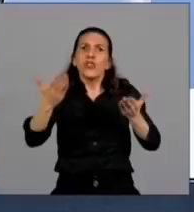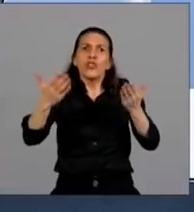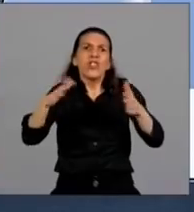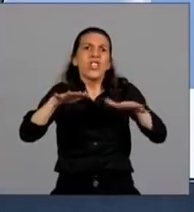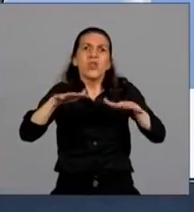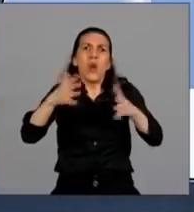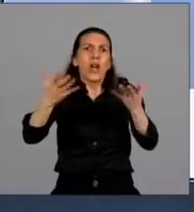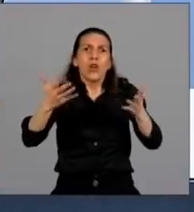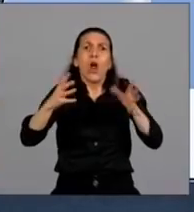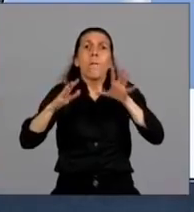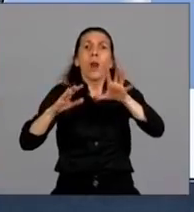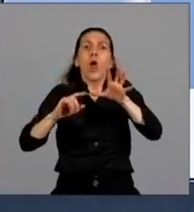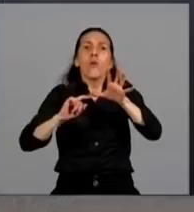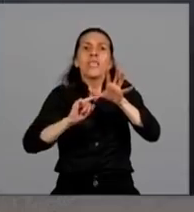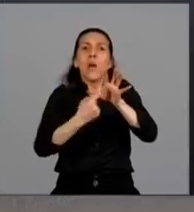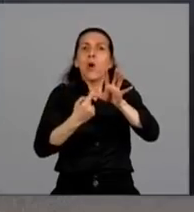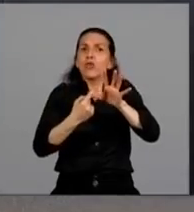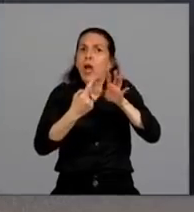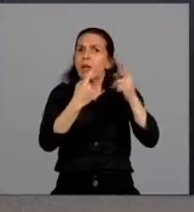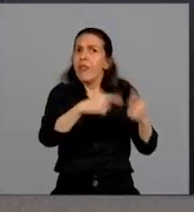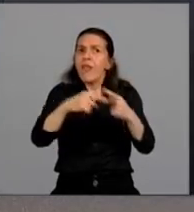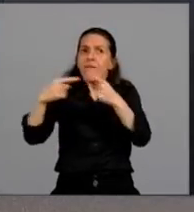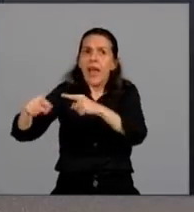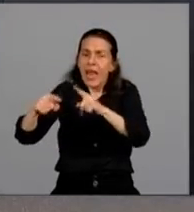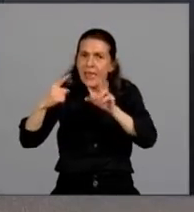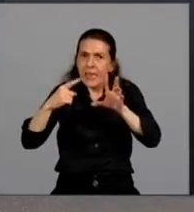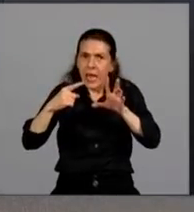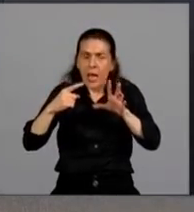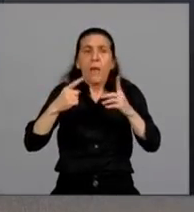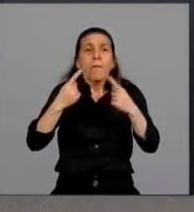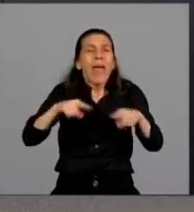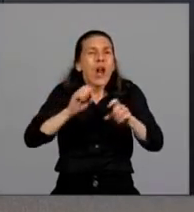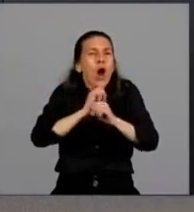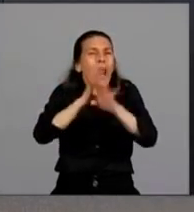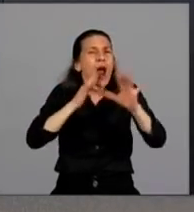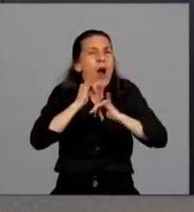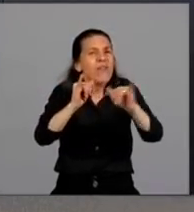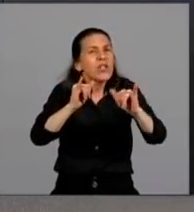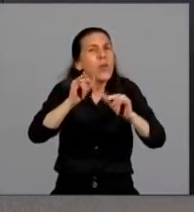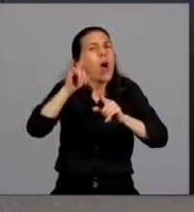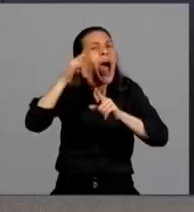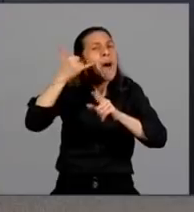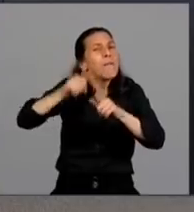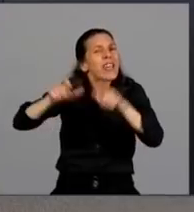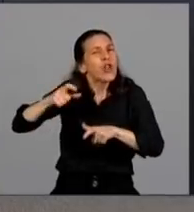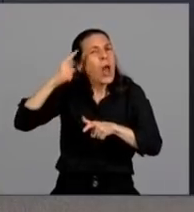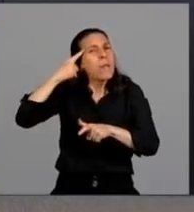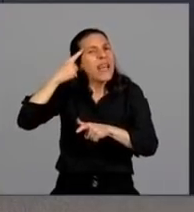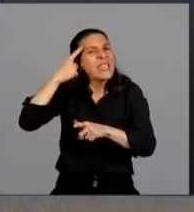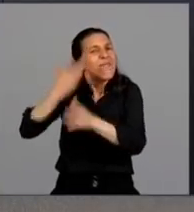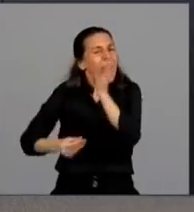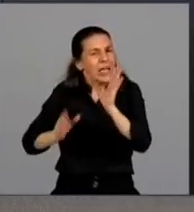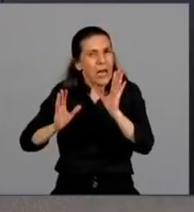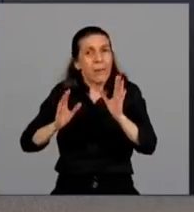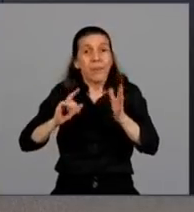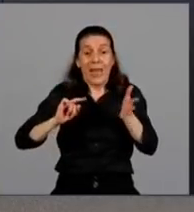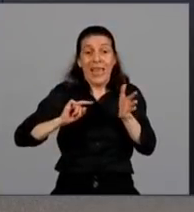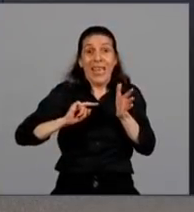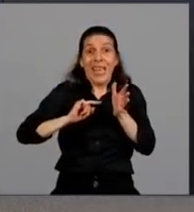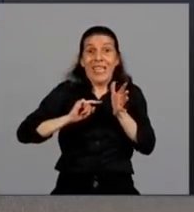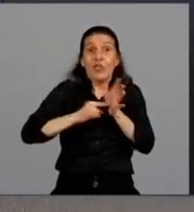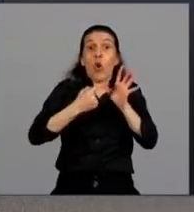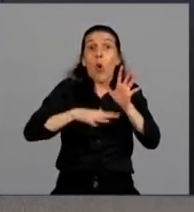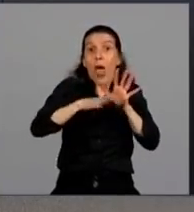adentro de la provincia de Buenos Aires, pero ahí quiero hacer una aclaración porque se han formado algunas ideas erróneas. Ni en la ciudad de Buenos Aires, como bien mostró